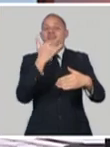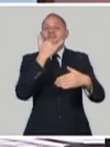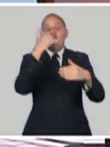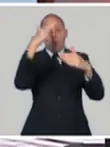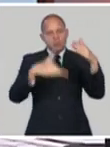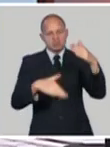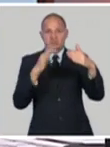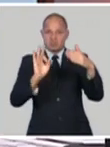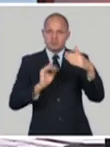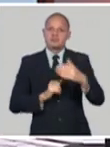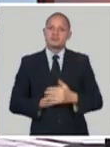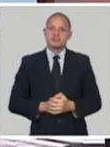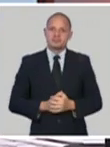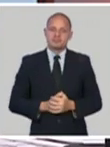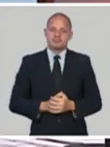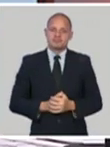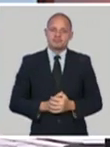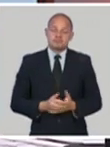Y